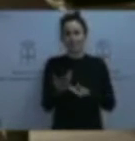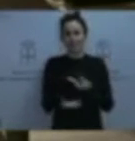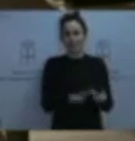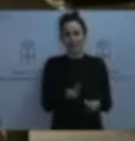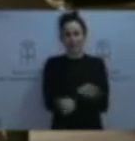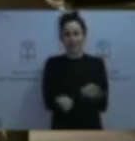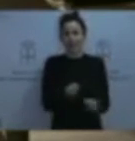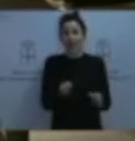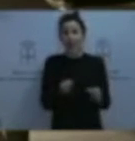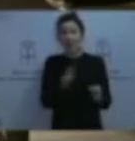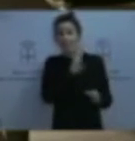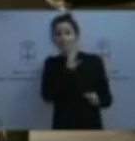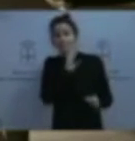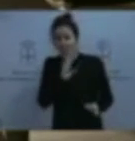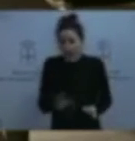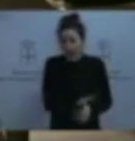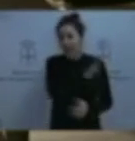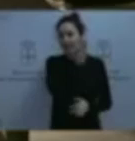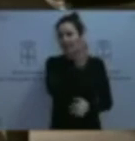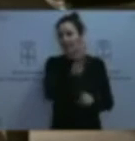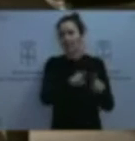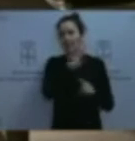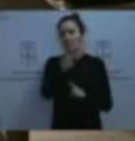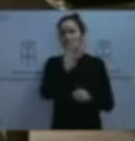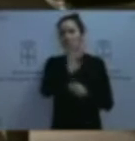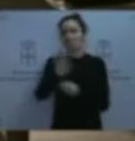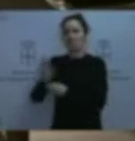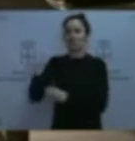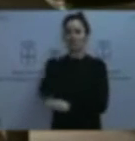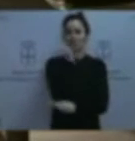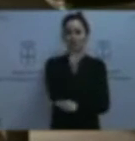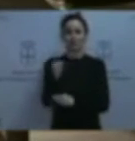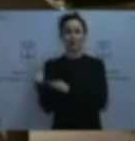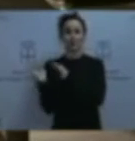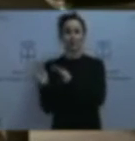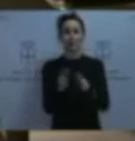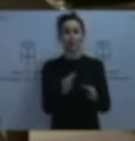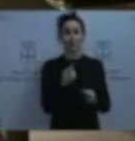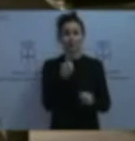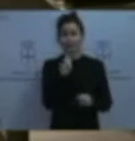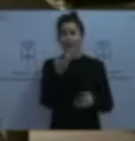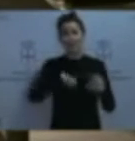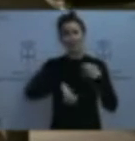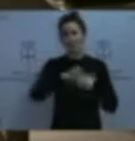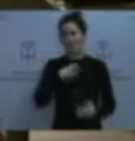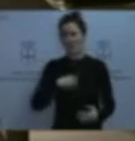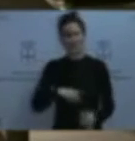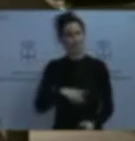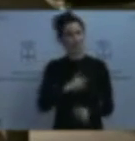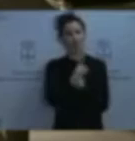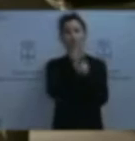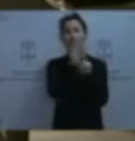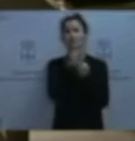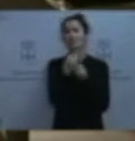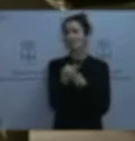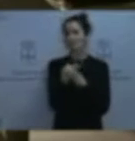de tal manera que al final encontrábamos representantes institucionales que decían que no podían oponerse a lo que sucedía con